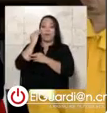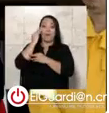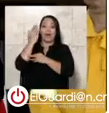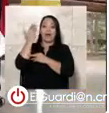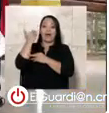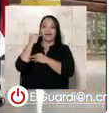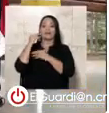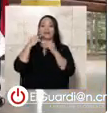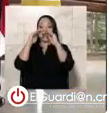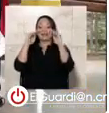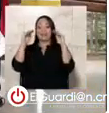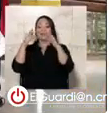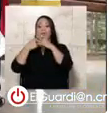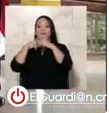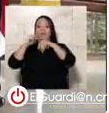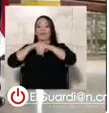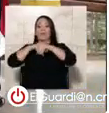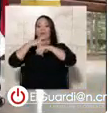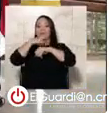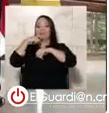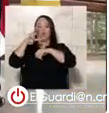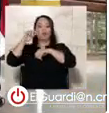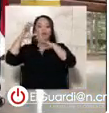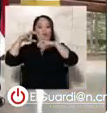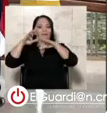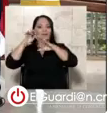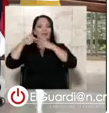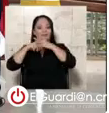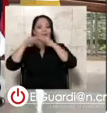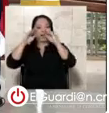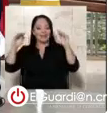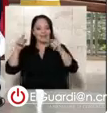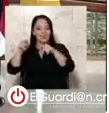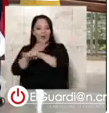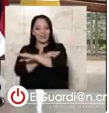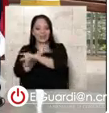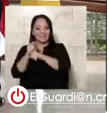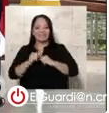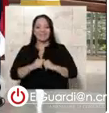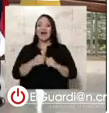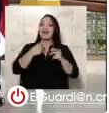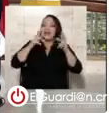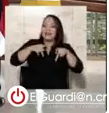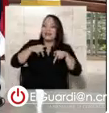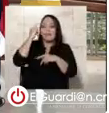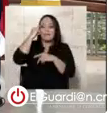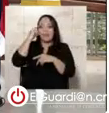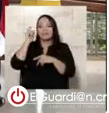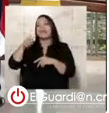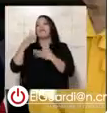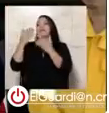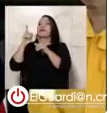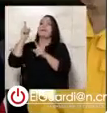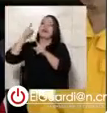arregla cuando no está lloviendo. ¿Verdad? Y hay gente que piensa que hay que esperarse a que se